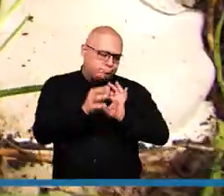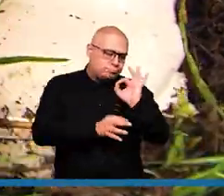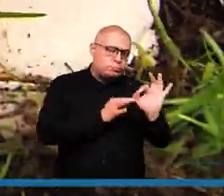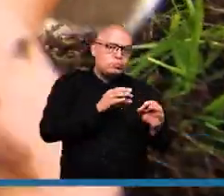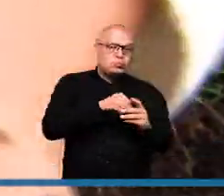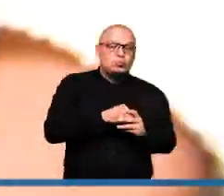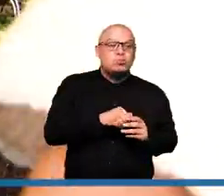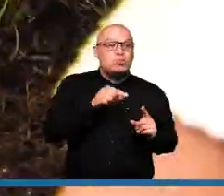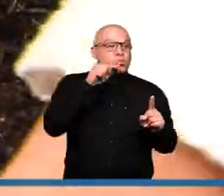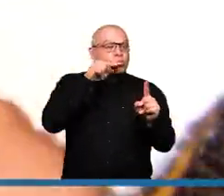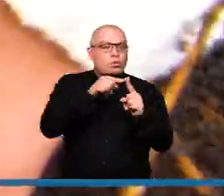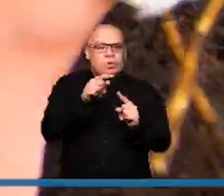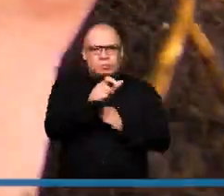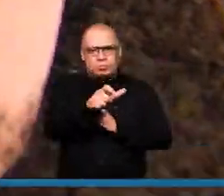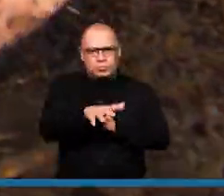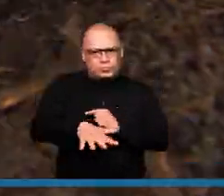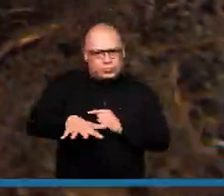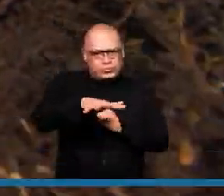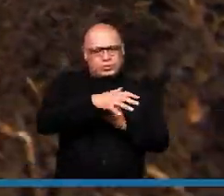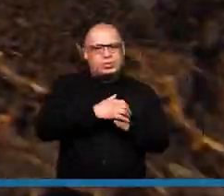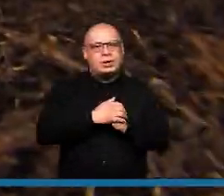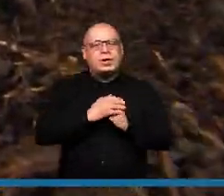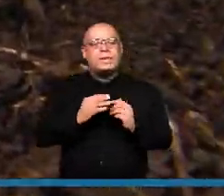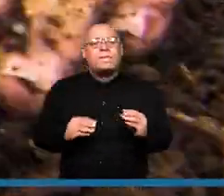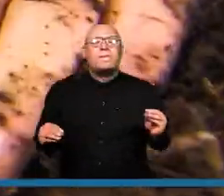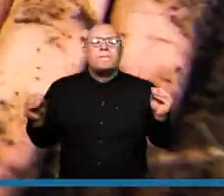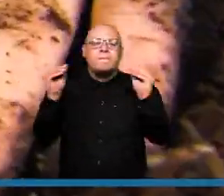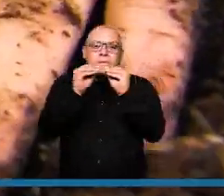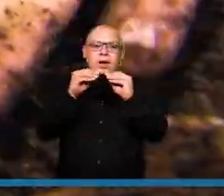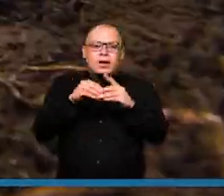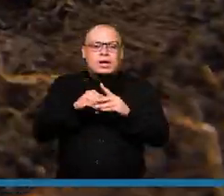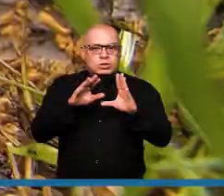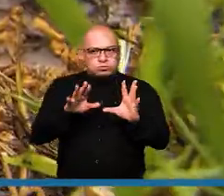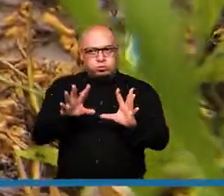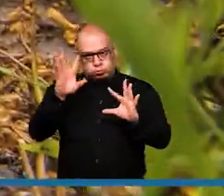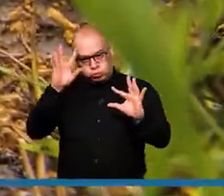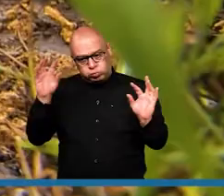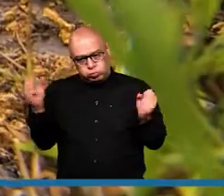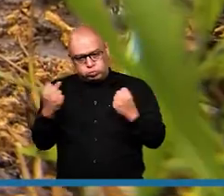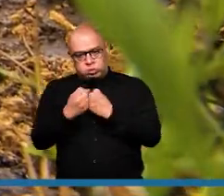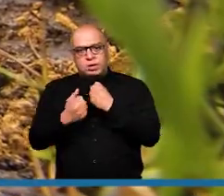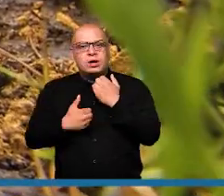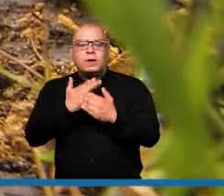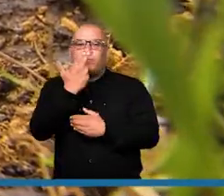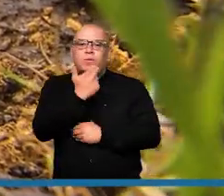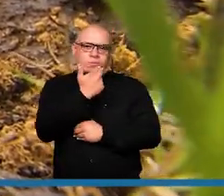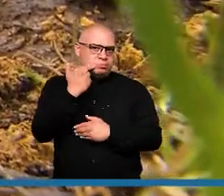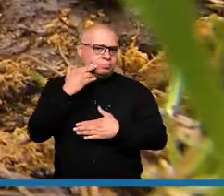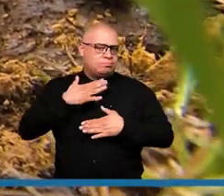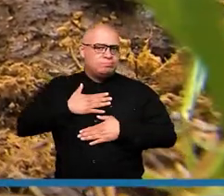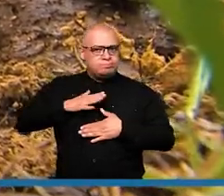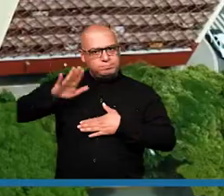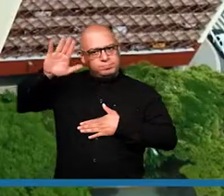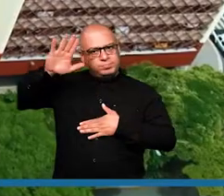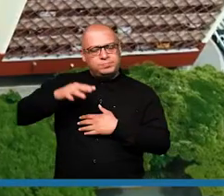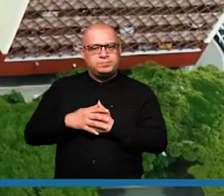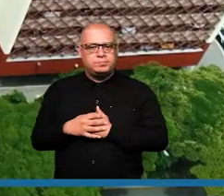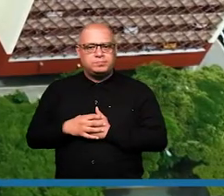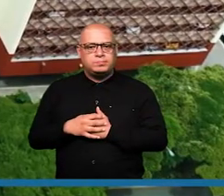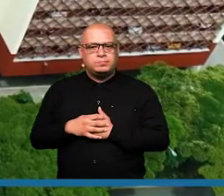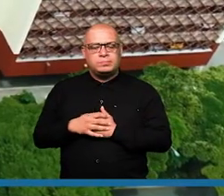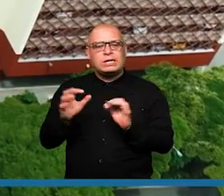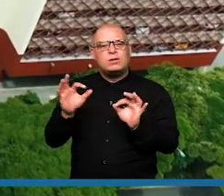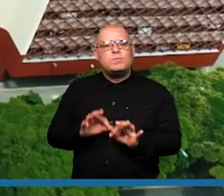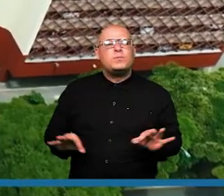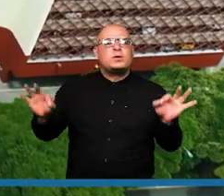públicos objetivos y que el resultado sea acorde con nuestro propósito. Dentro de las campañas más importantes